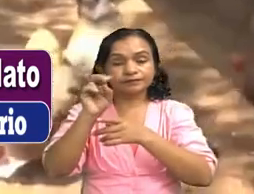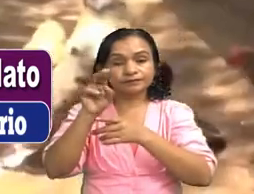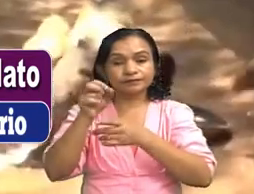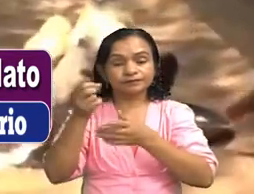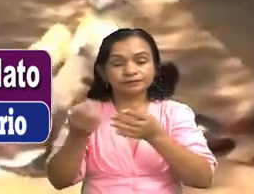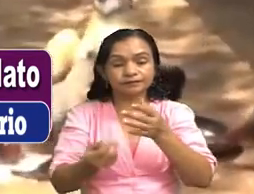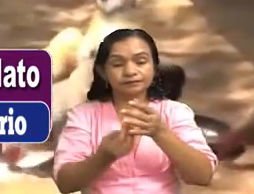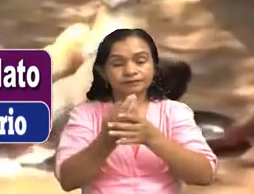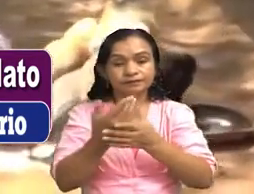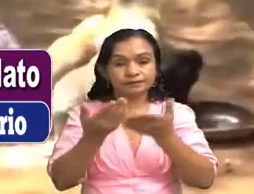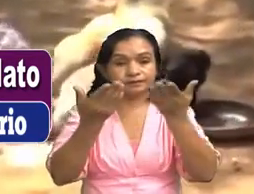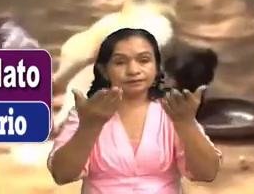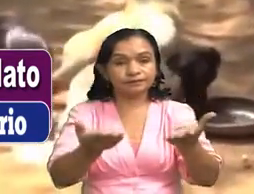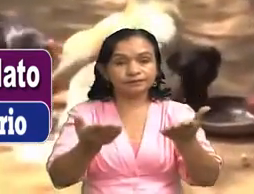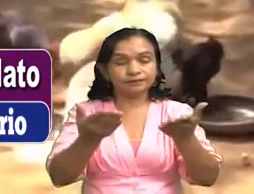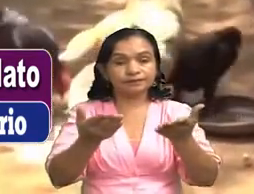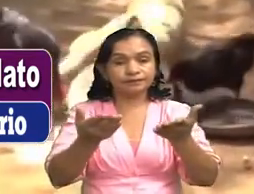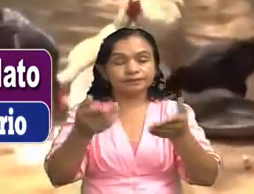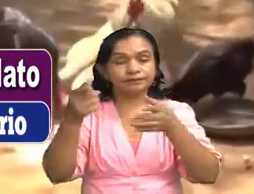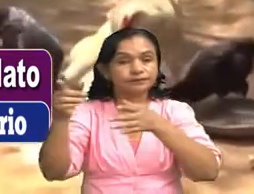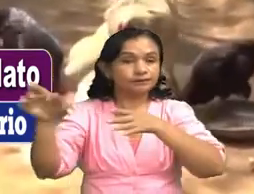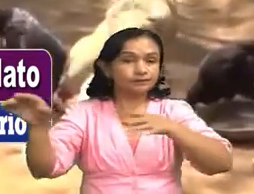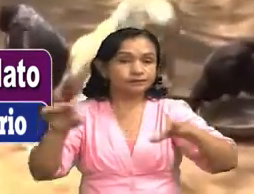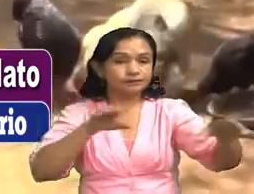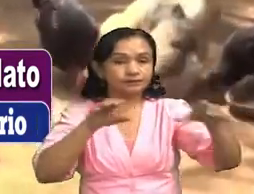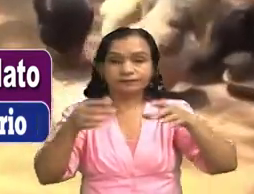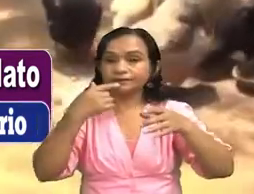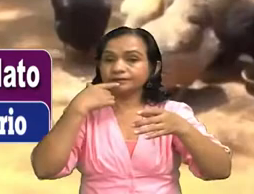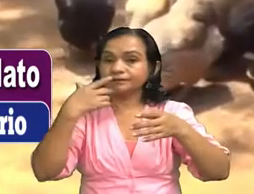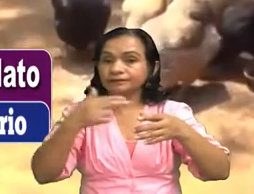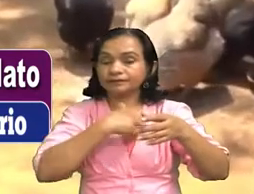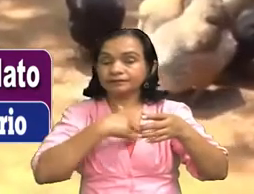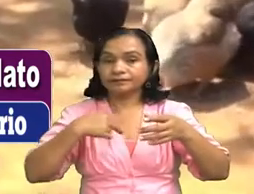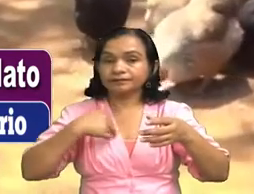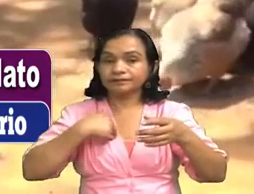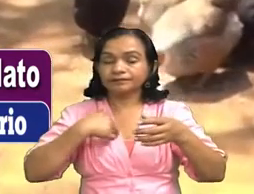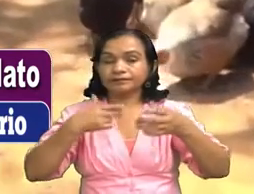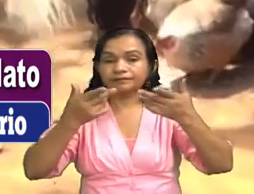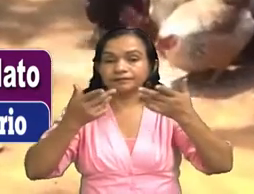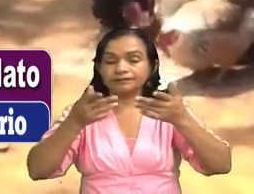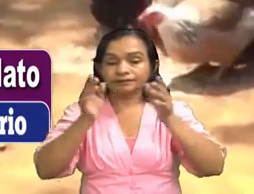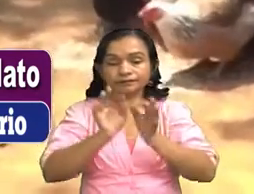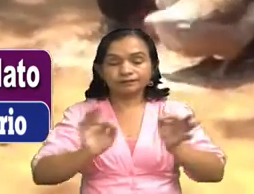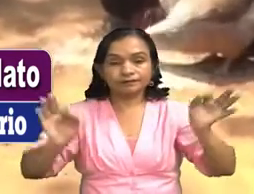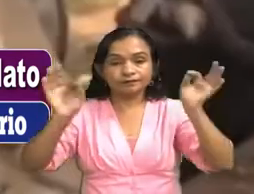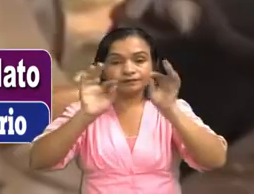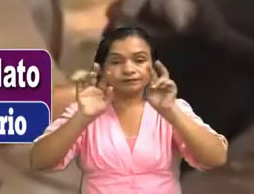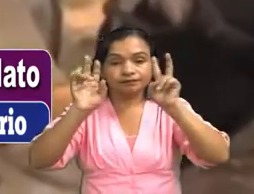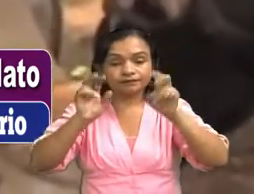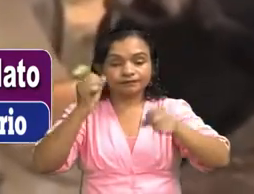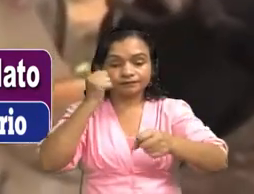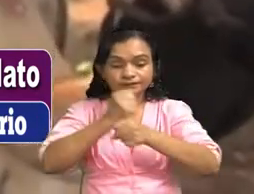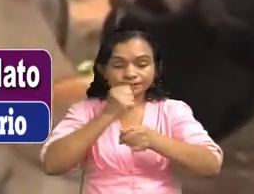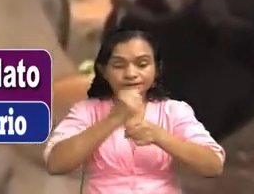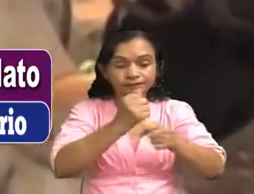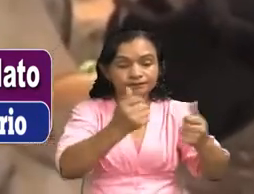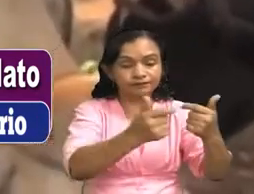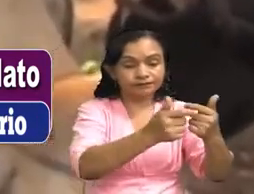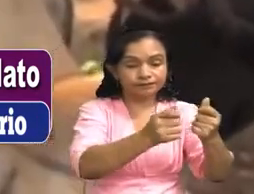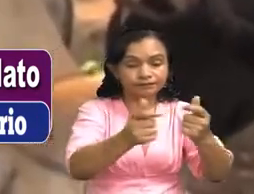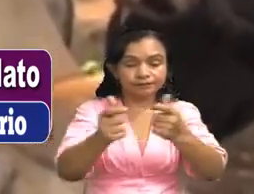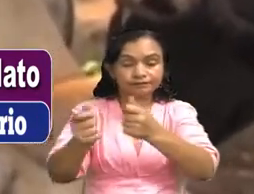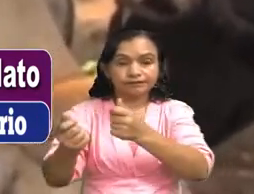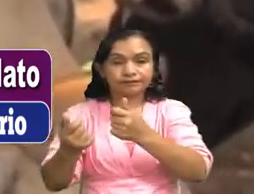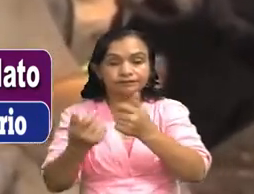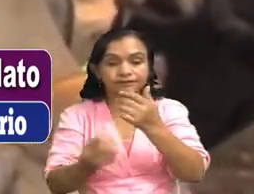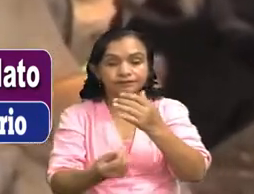Sí. Dentro de esa dinámica, ¿por qué se hizo o se hace un énfasis para trabajar con pequeños productores? Y en este caso,